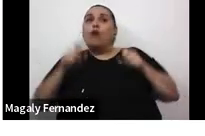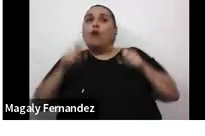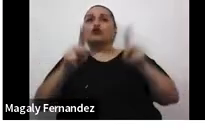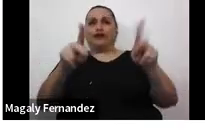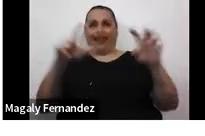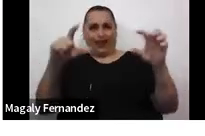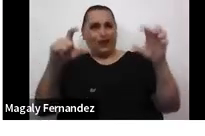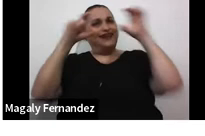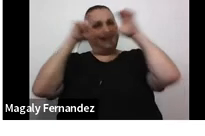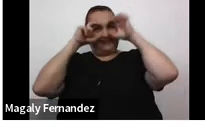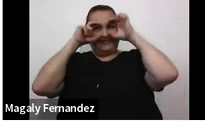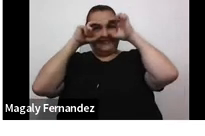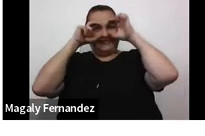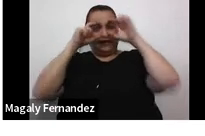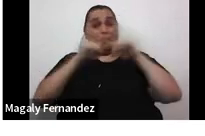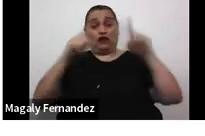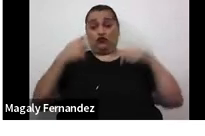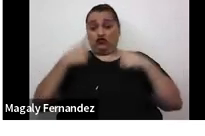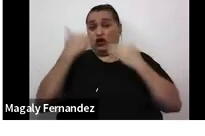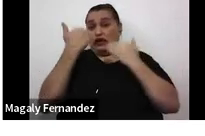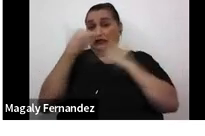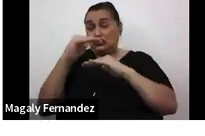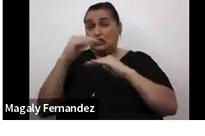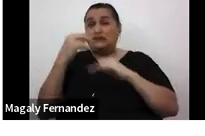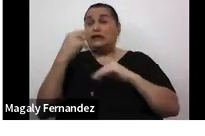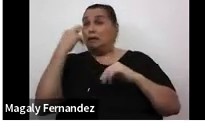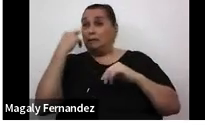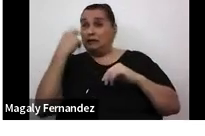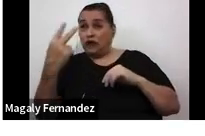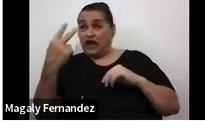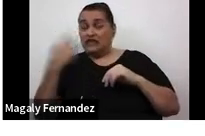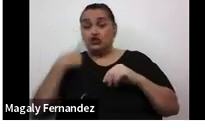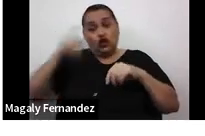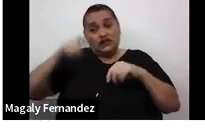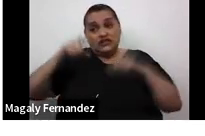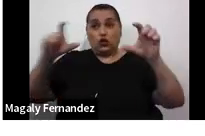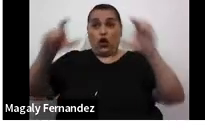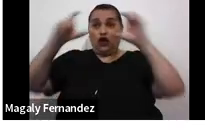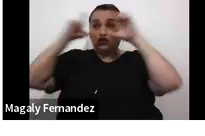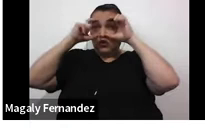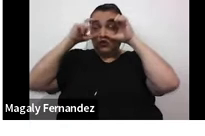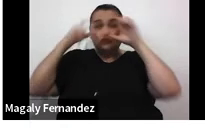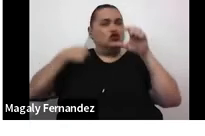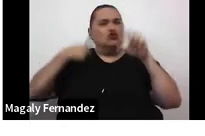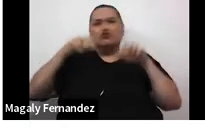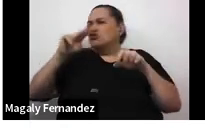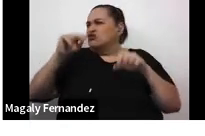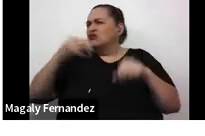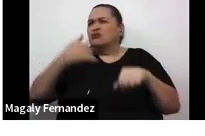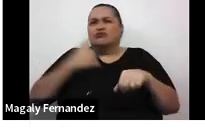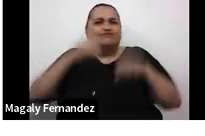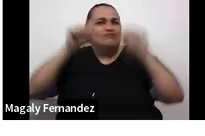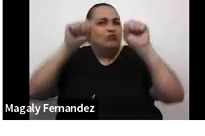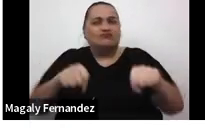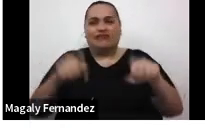mientras que si yo tengo la imitaciones visuales ocupo lentes y no no puedo no tengo posibilidades de obtenerlos